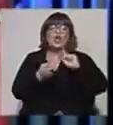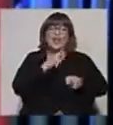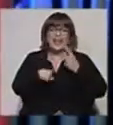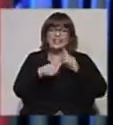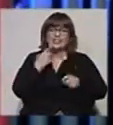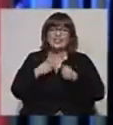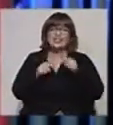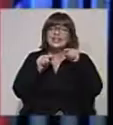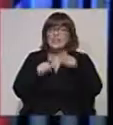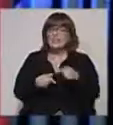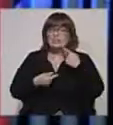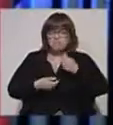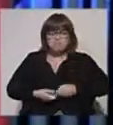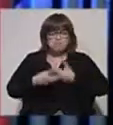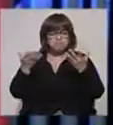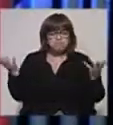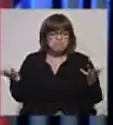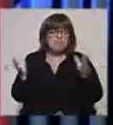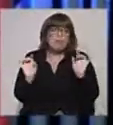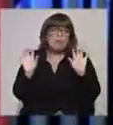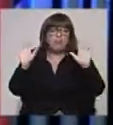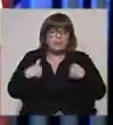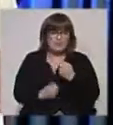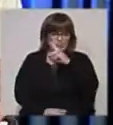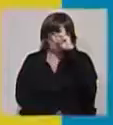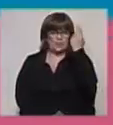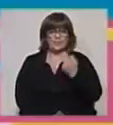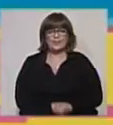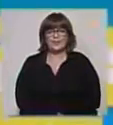a esta expresión autóctona uruguaya. A ver.